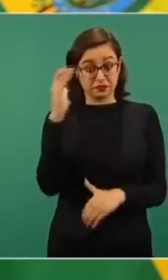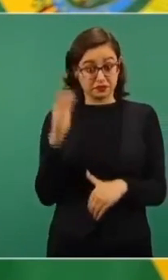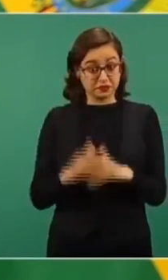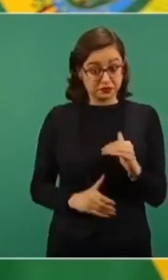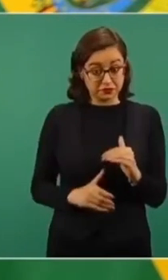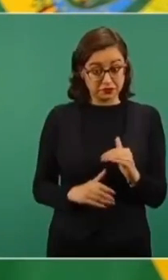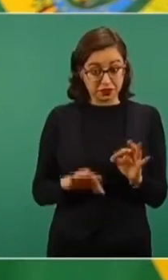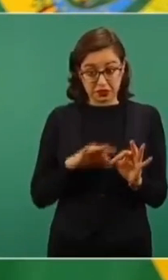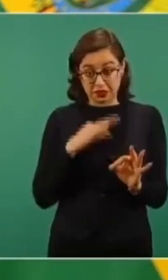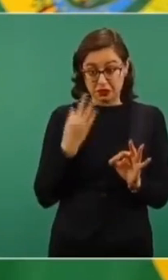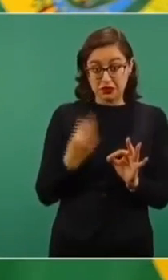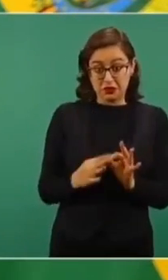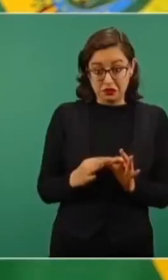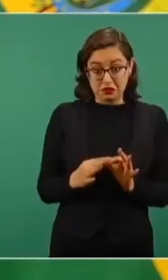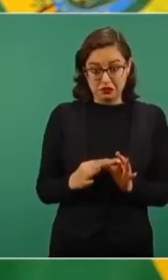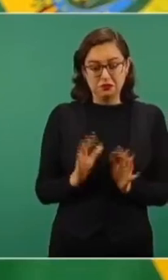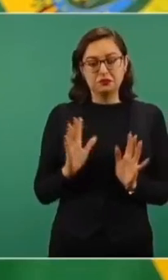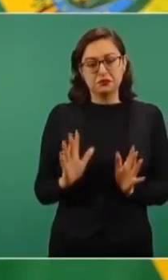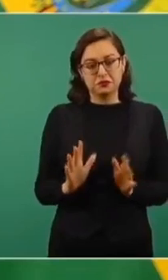vamos a